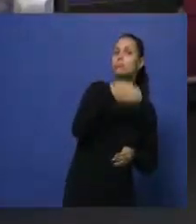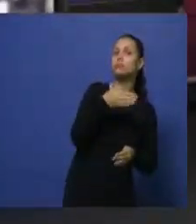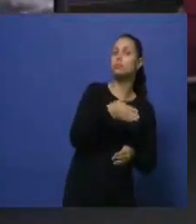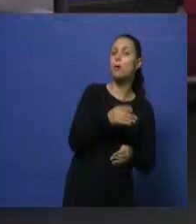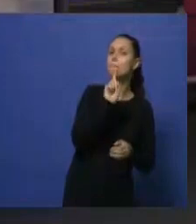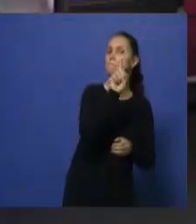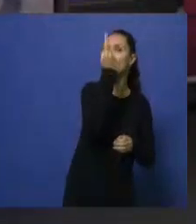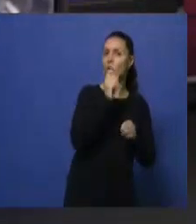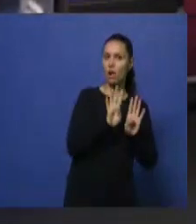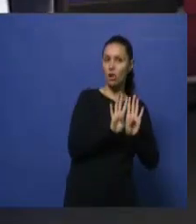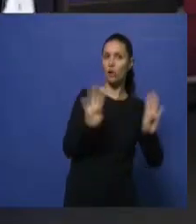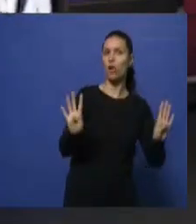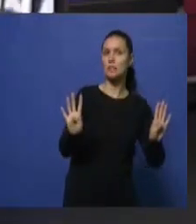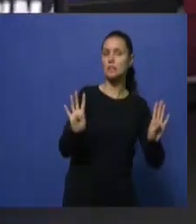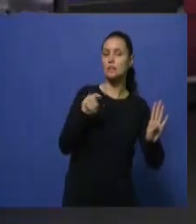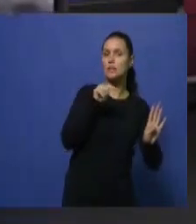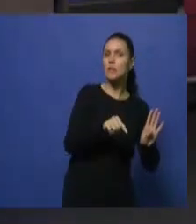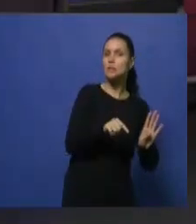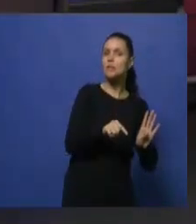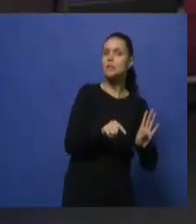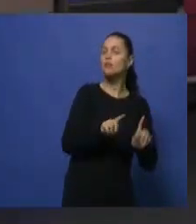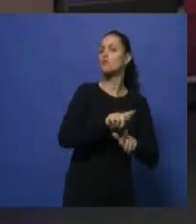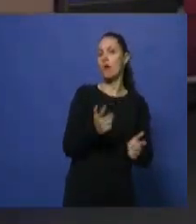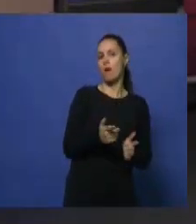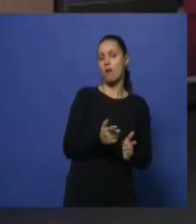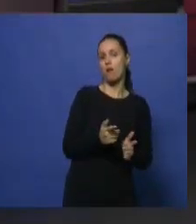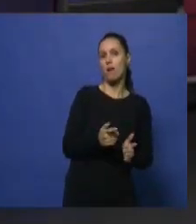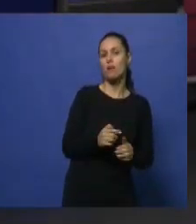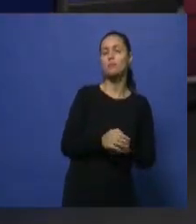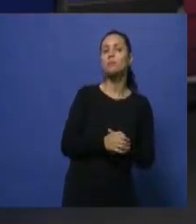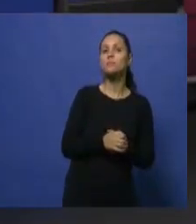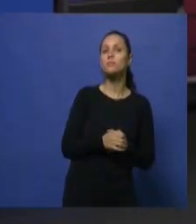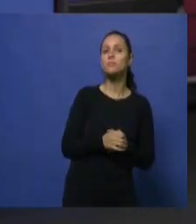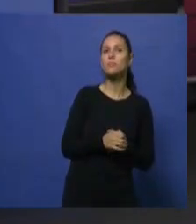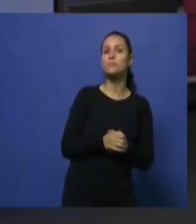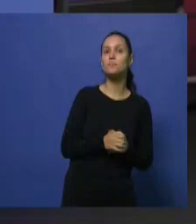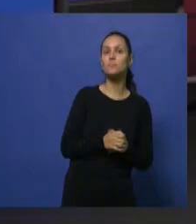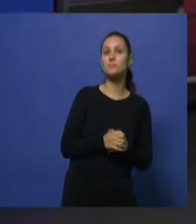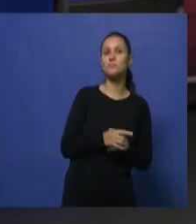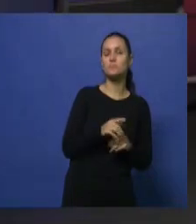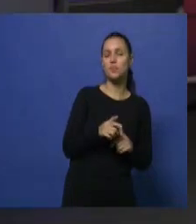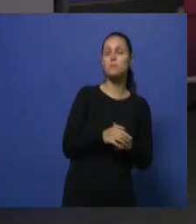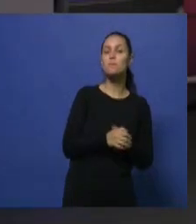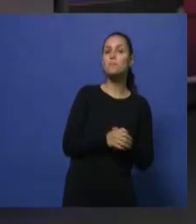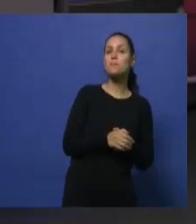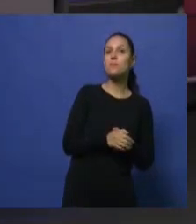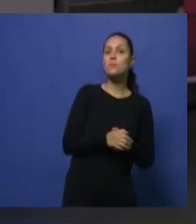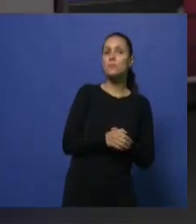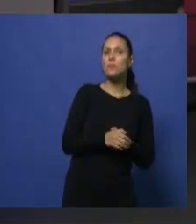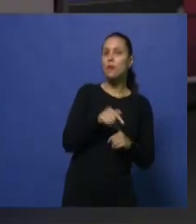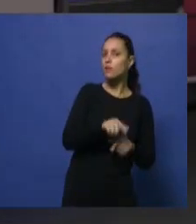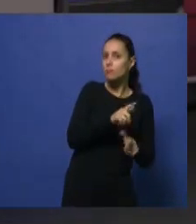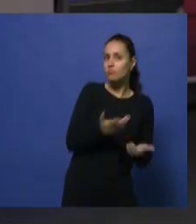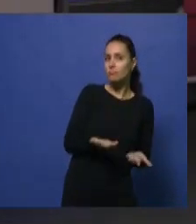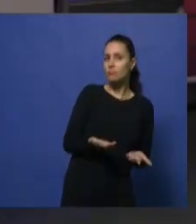de boca es la primera vez que no está el vallado correspondiente hasta un recital de ricky martin te ponen el vallado y ahora no lo pusiera